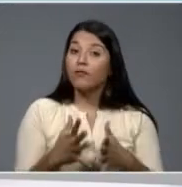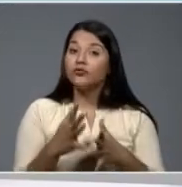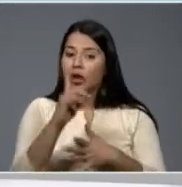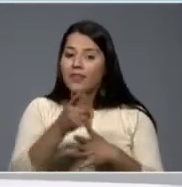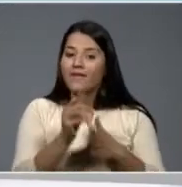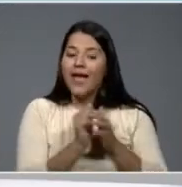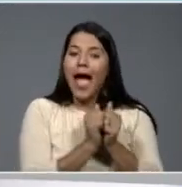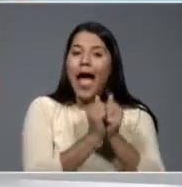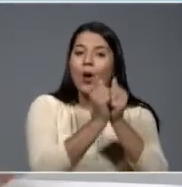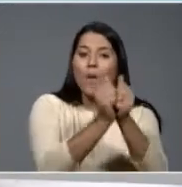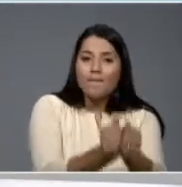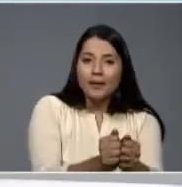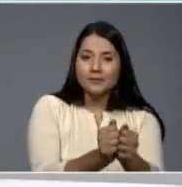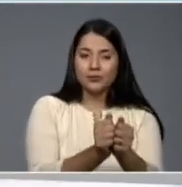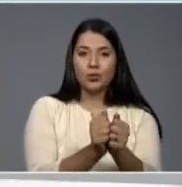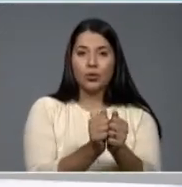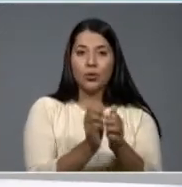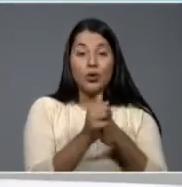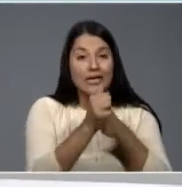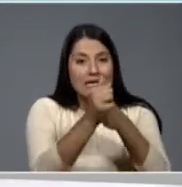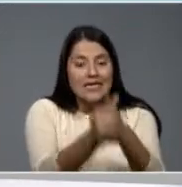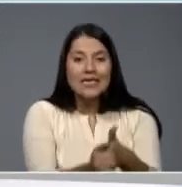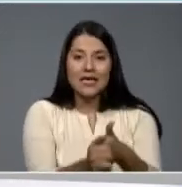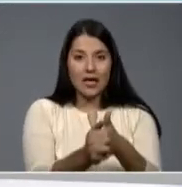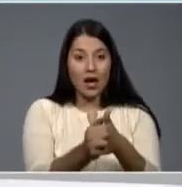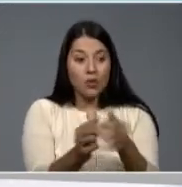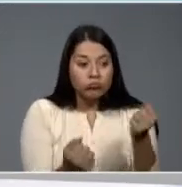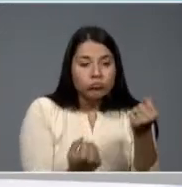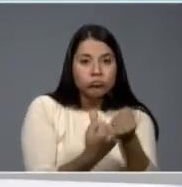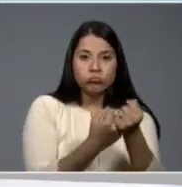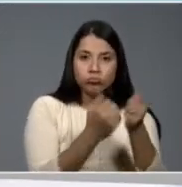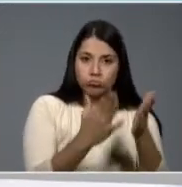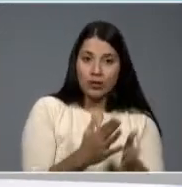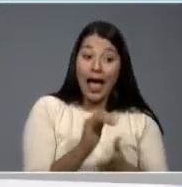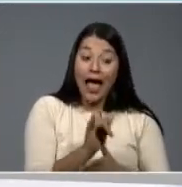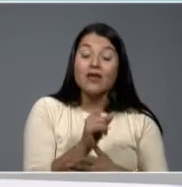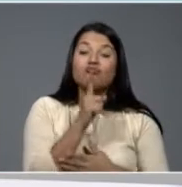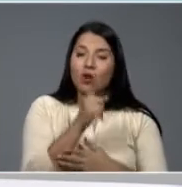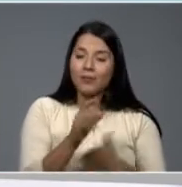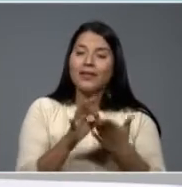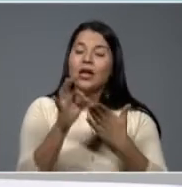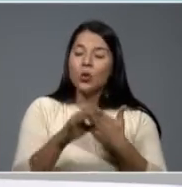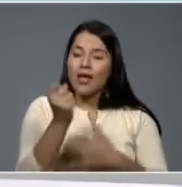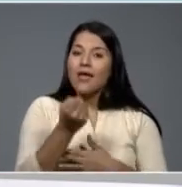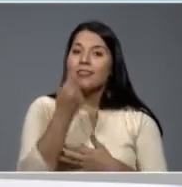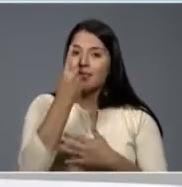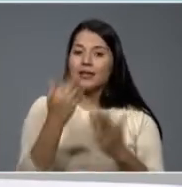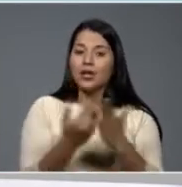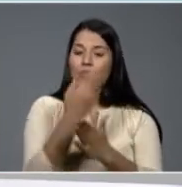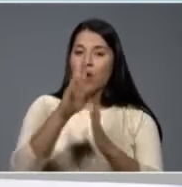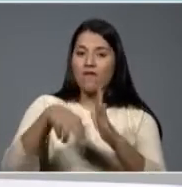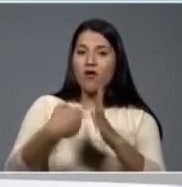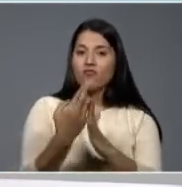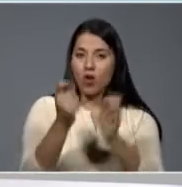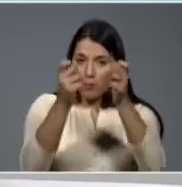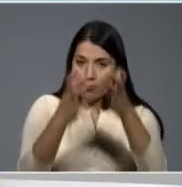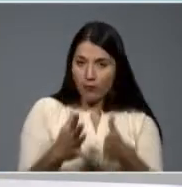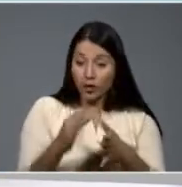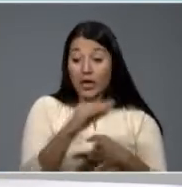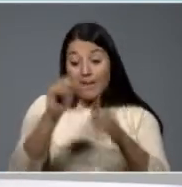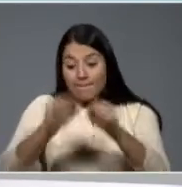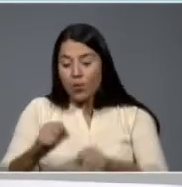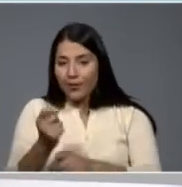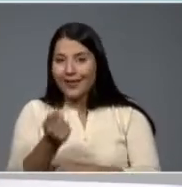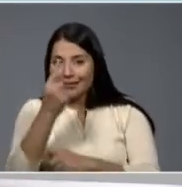en un acompañante, en un guía, en un mentor, en un coach, ¿no? Y ahí es donde realmente la escuela, si entiende este nuevo rol del docente, entenderá que las